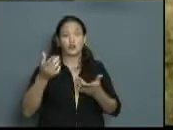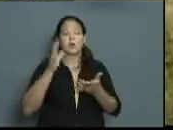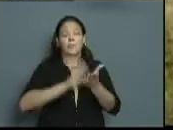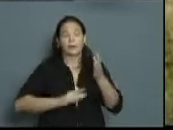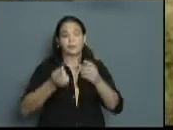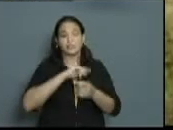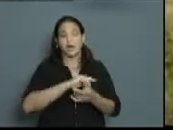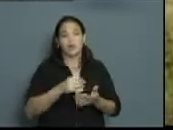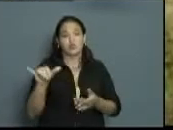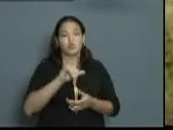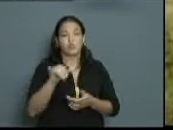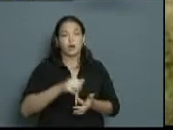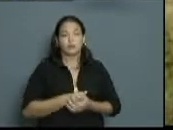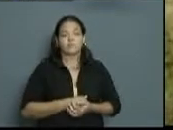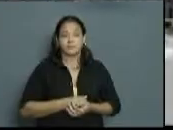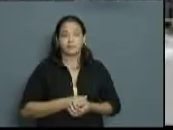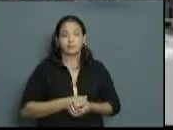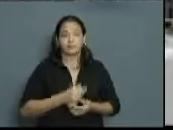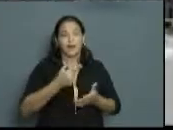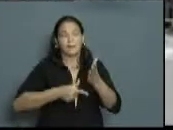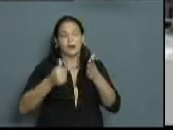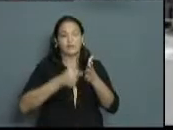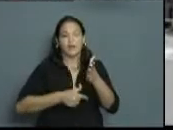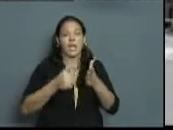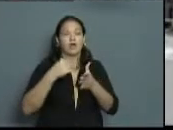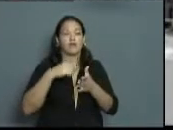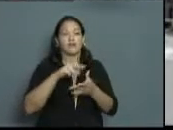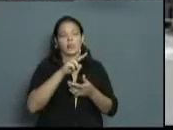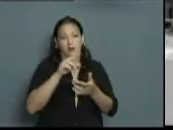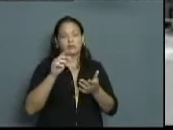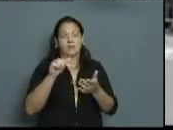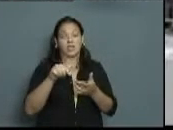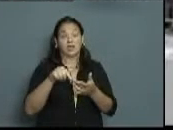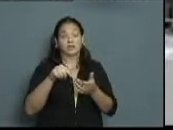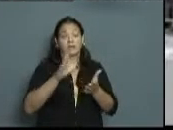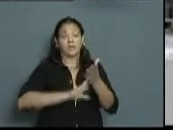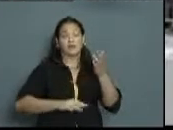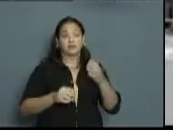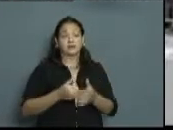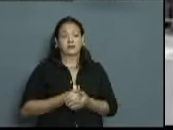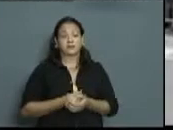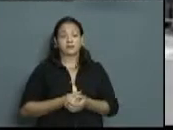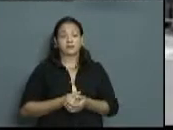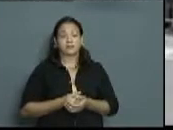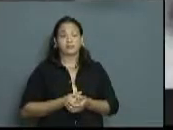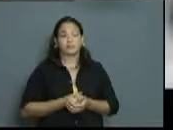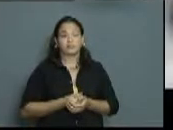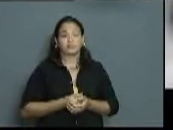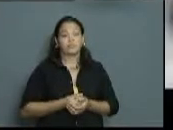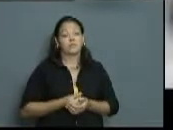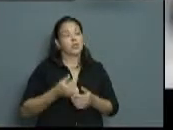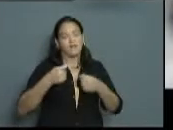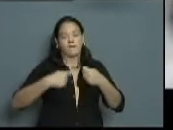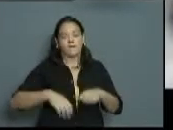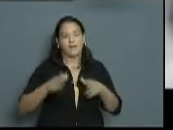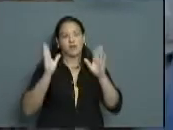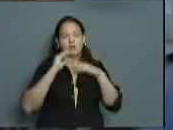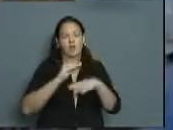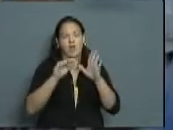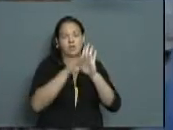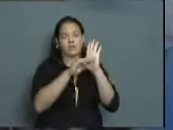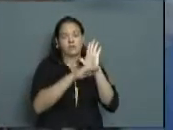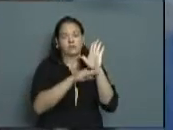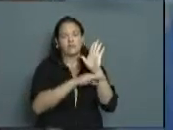Campeonato Mundial de Ciclismo de Ruta, previsto del 19 al 26 de este mes en Bélgica, aunque todavía no se oficializan las listas